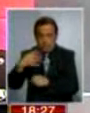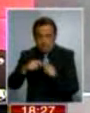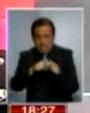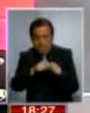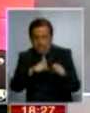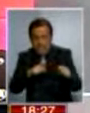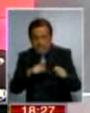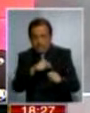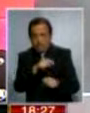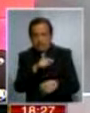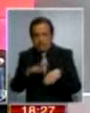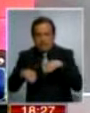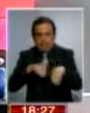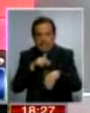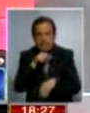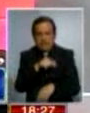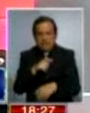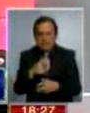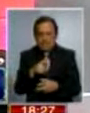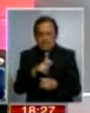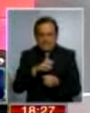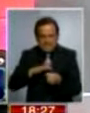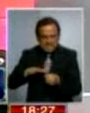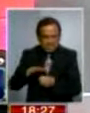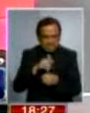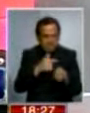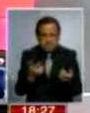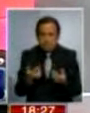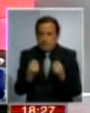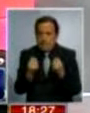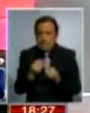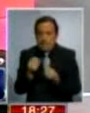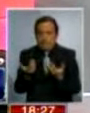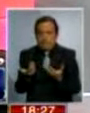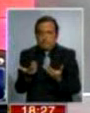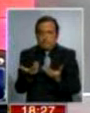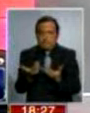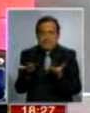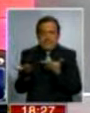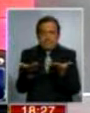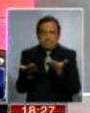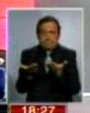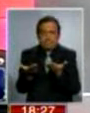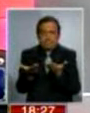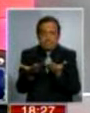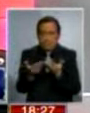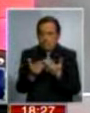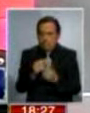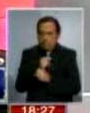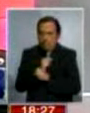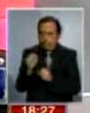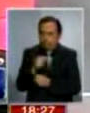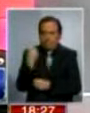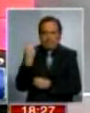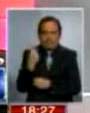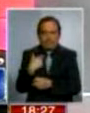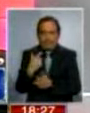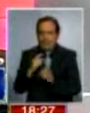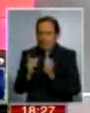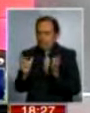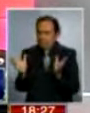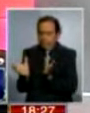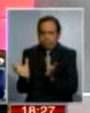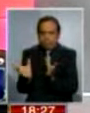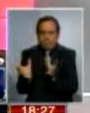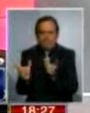playa. Entonces, en esas condiciones, el personal que está de servicio simplemente está sobrepasado. No puede contener a esa